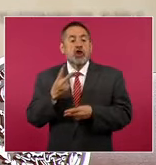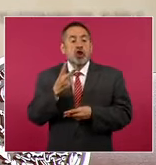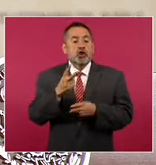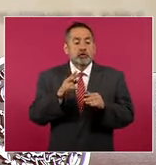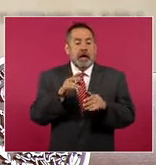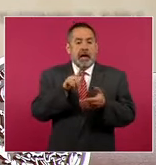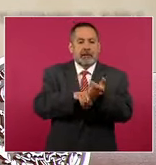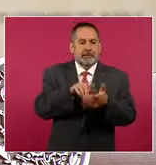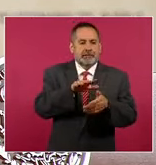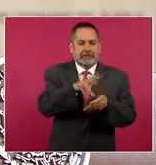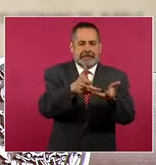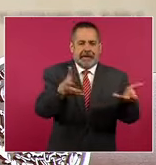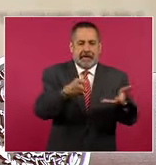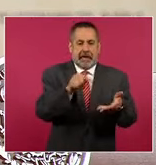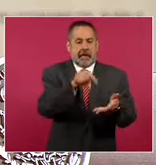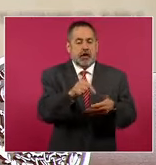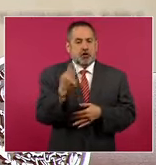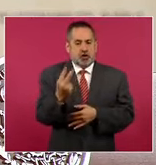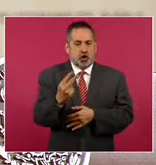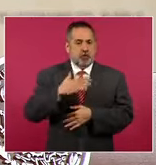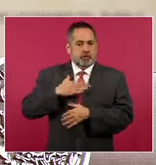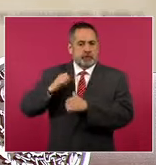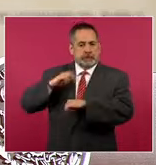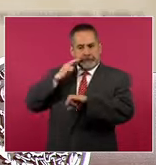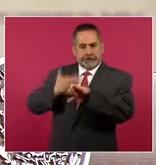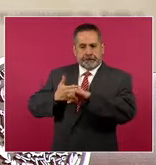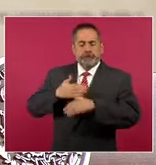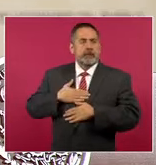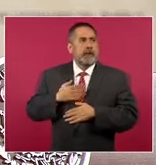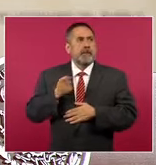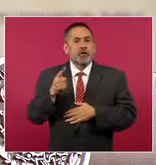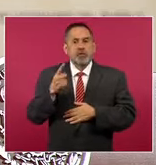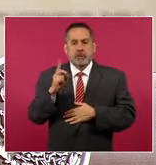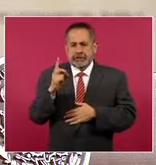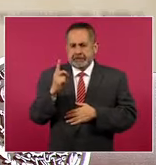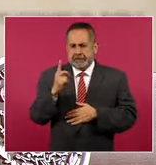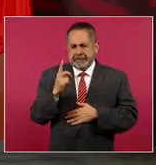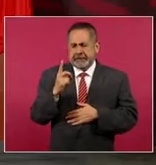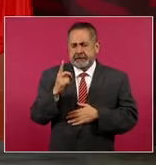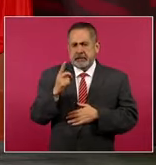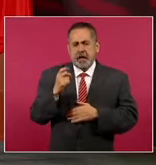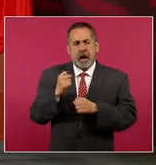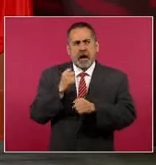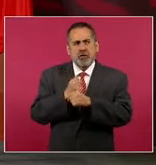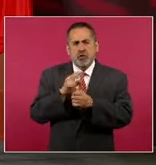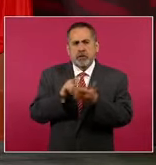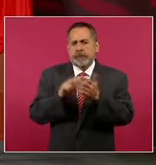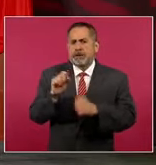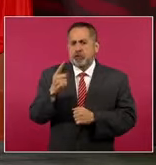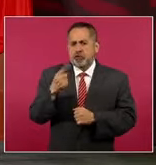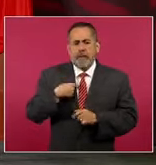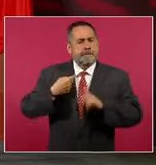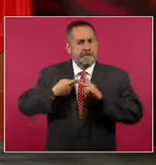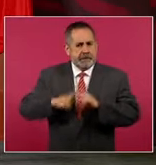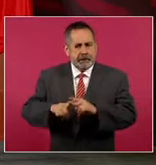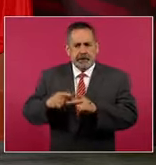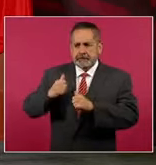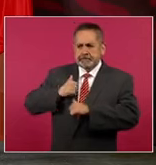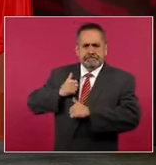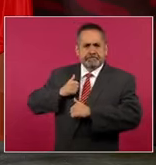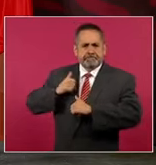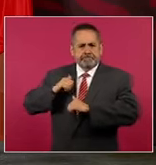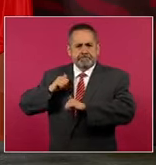República. Esto entramos el 21 de diciembre del 21.